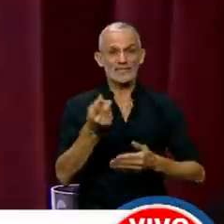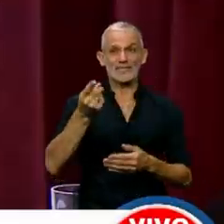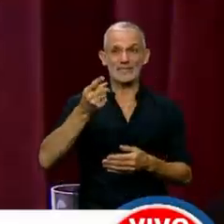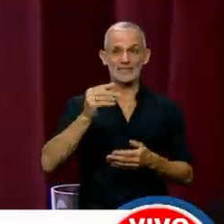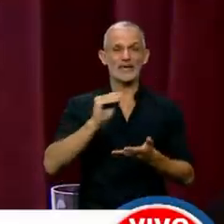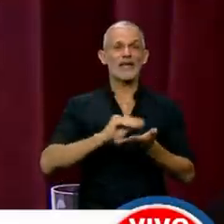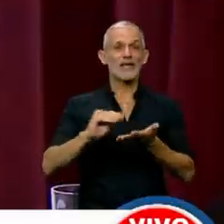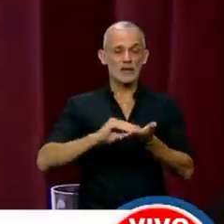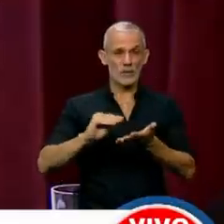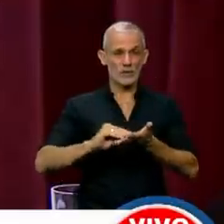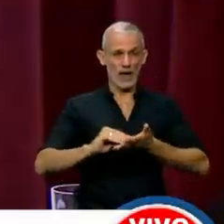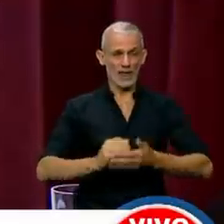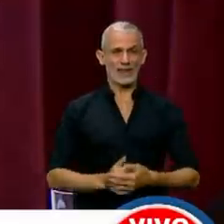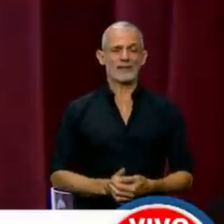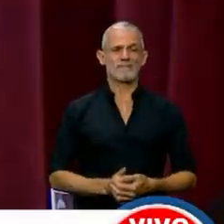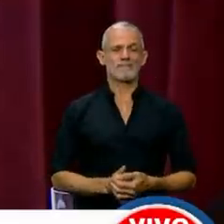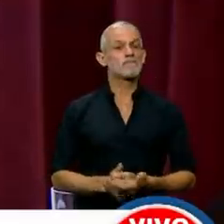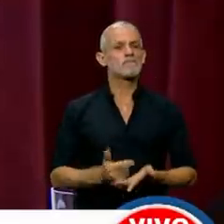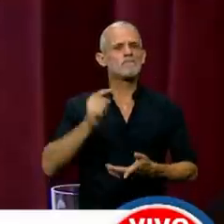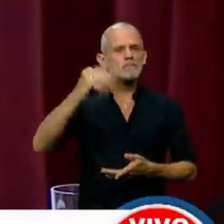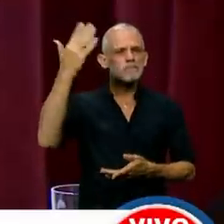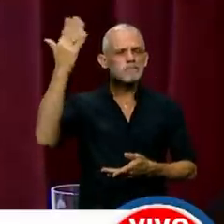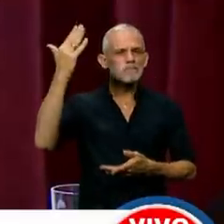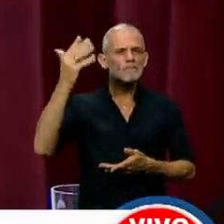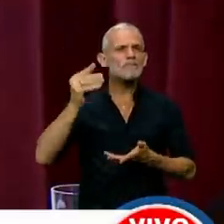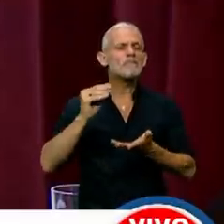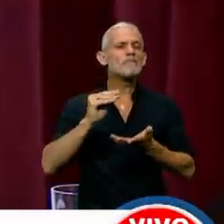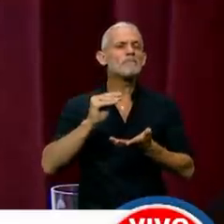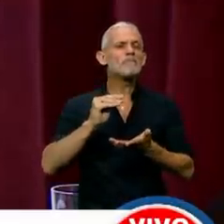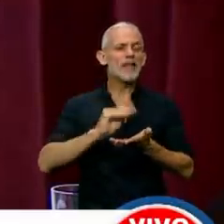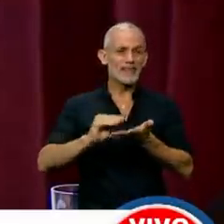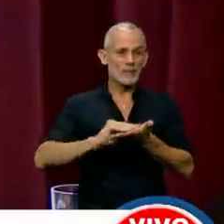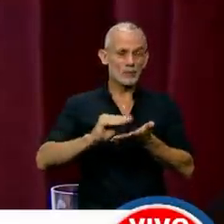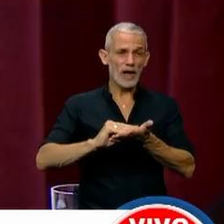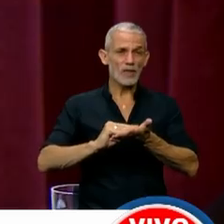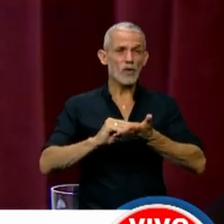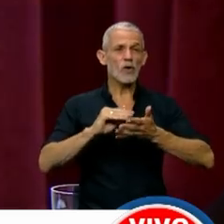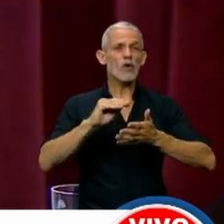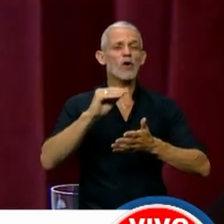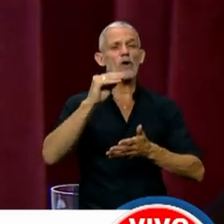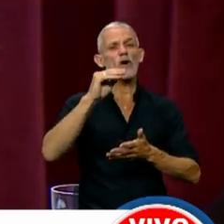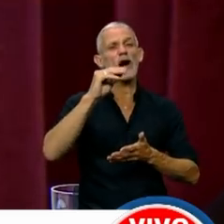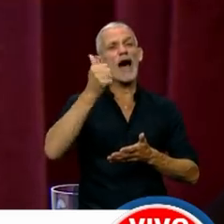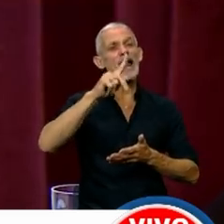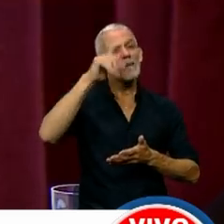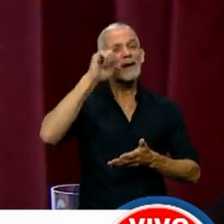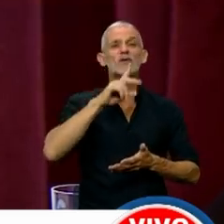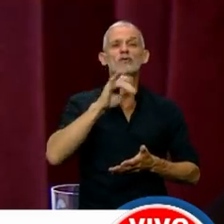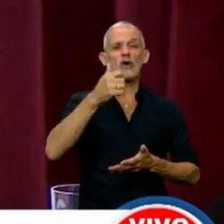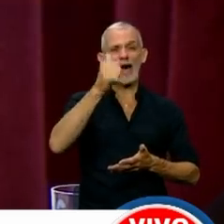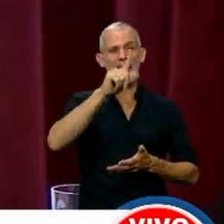señora diputada tiene la palabra el diputado o alberto allende